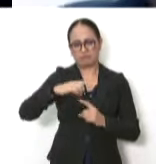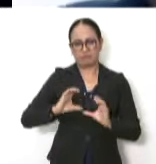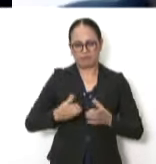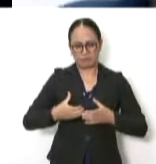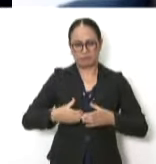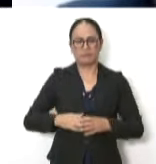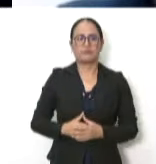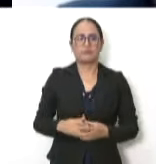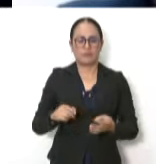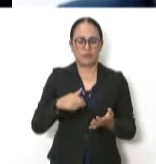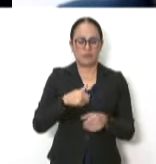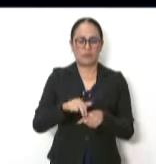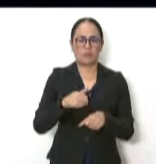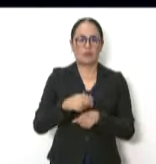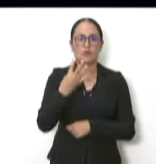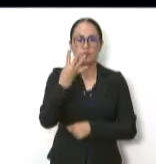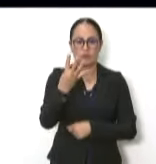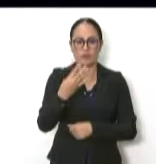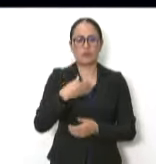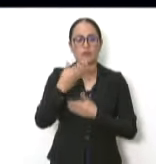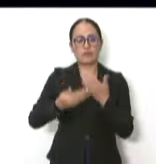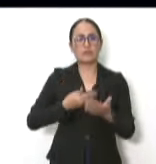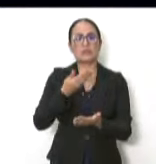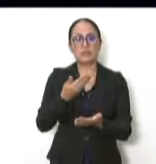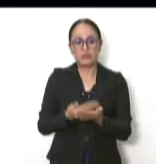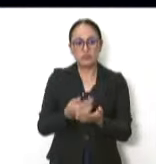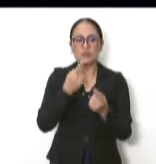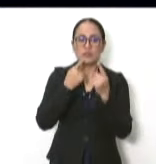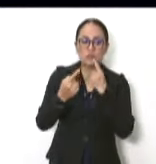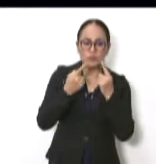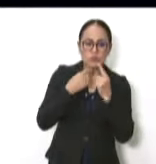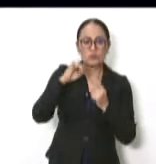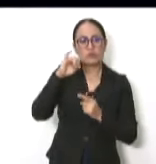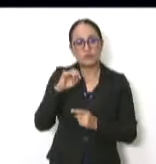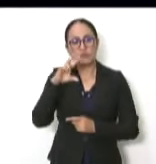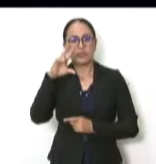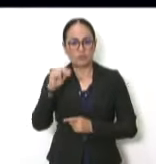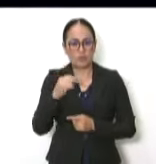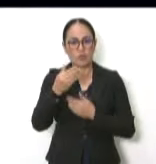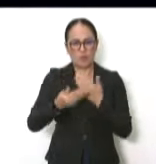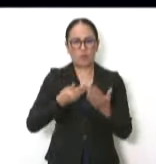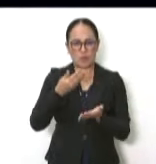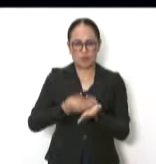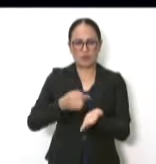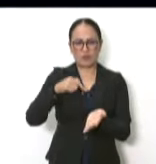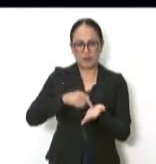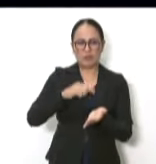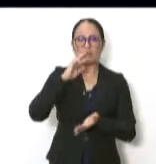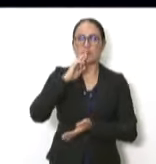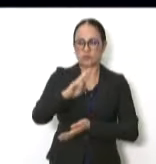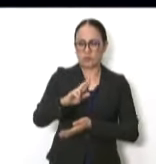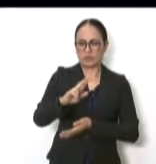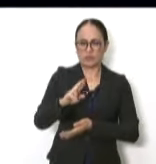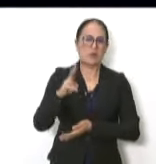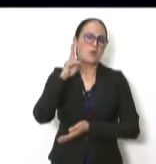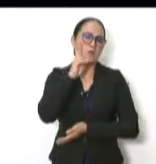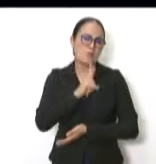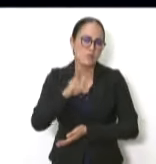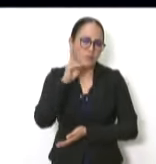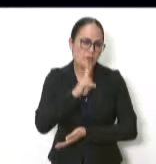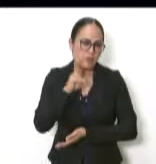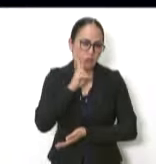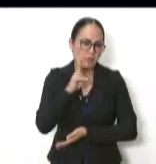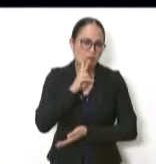Cuatro, presentación, discusión y, en su caso, aprobación del proyecto de resolución de verificación en materia